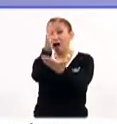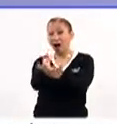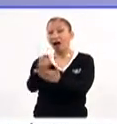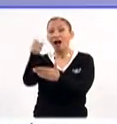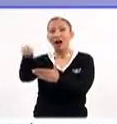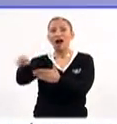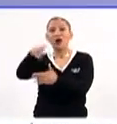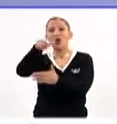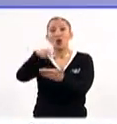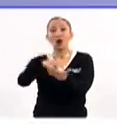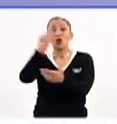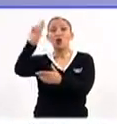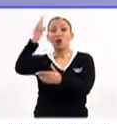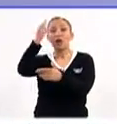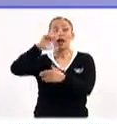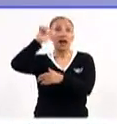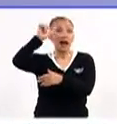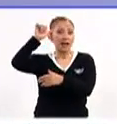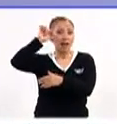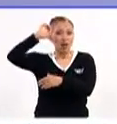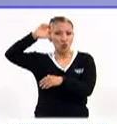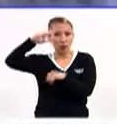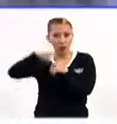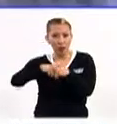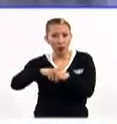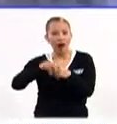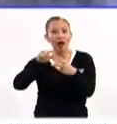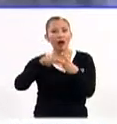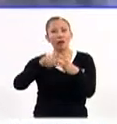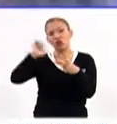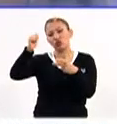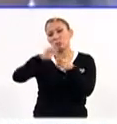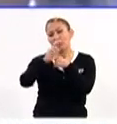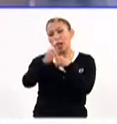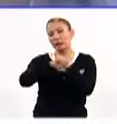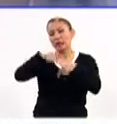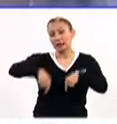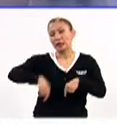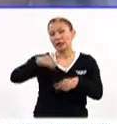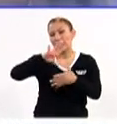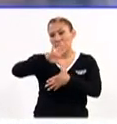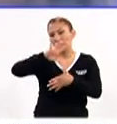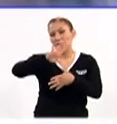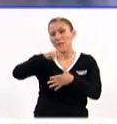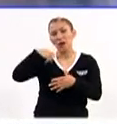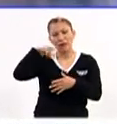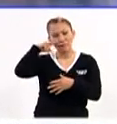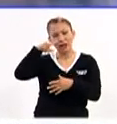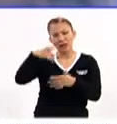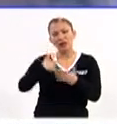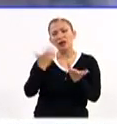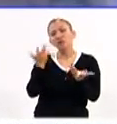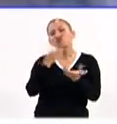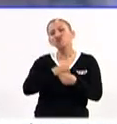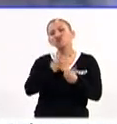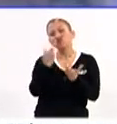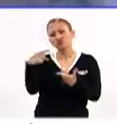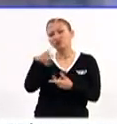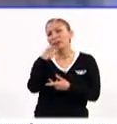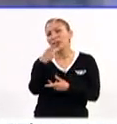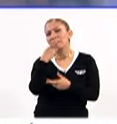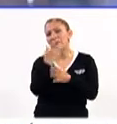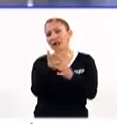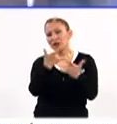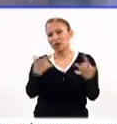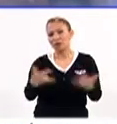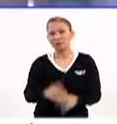presentarse en escenarios universitarios de Asia, Europa y de otros países aquí mismo en América. Pero, ¿qué te parece si escuchamos de su propia voz